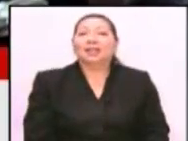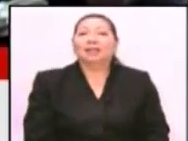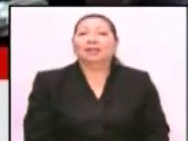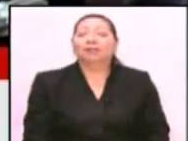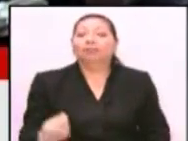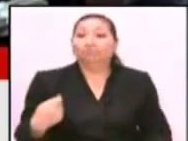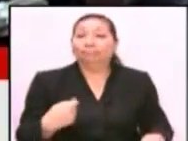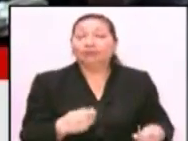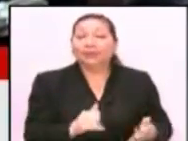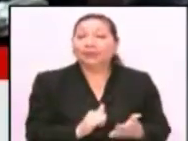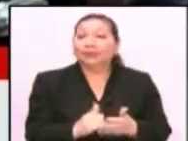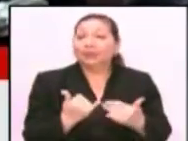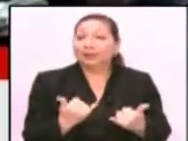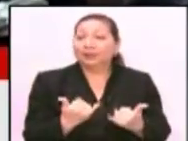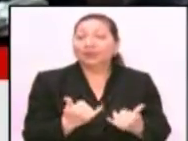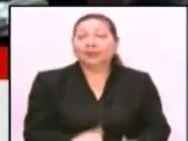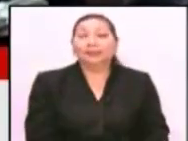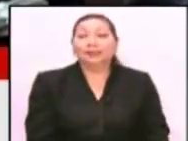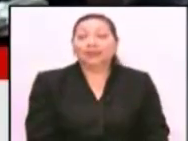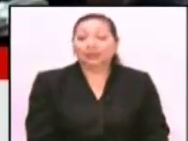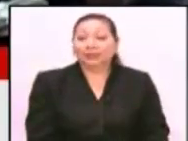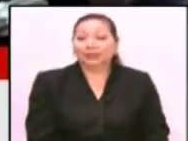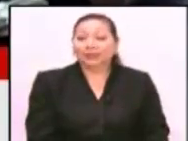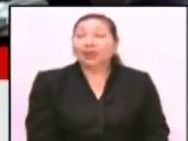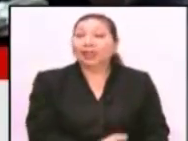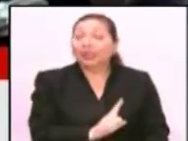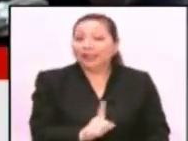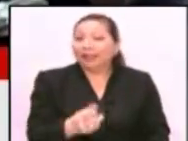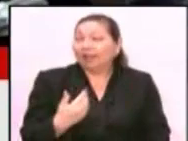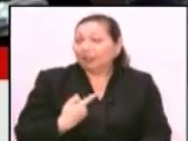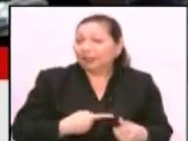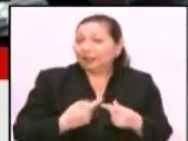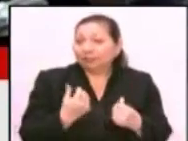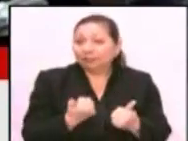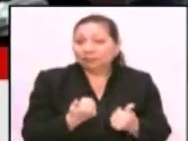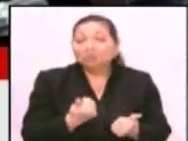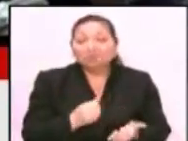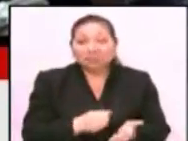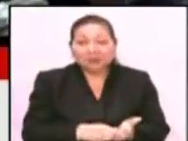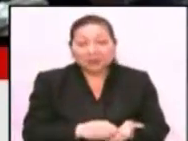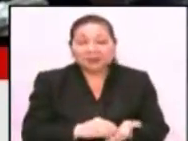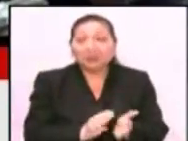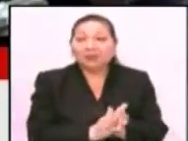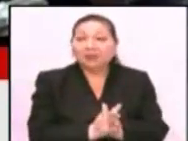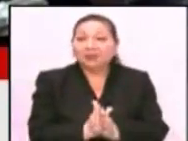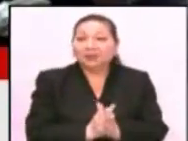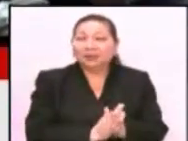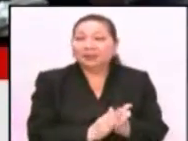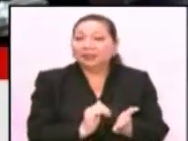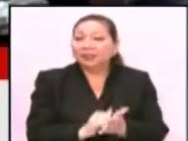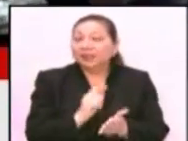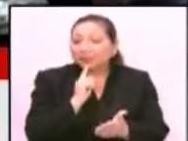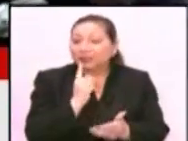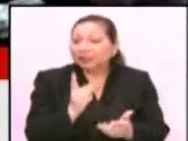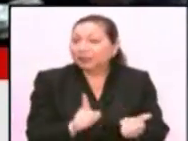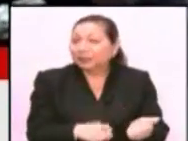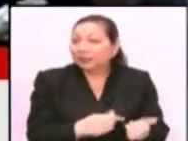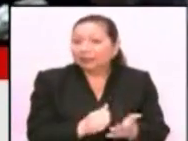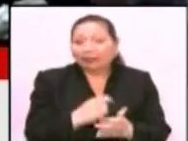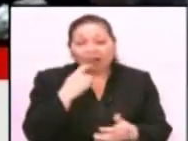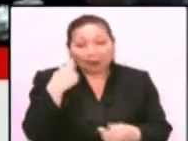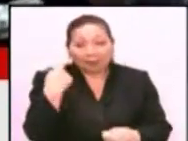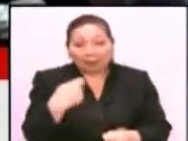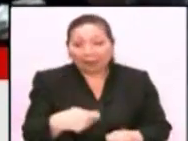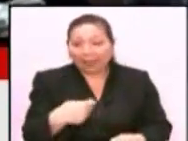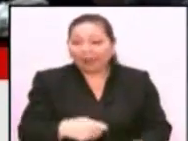del inversionista, en este caso las fundaciones, ellos también lo ven como un mecanismo muy atractivo porque la fundación está acostumbrada a donar